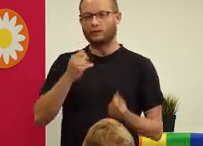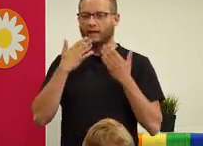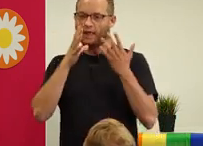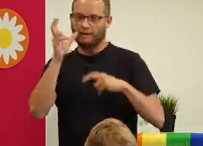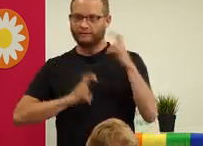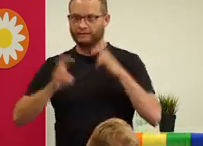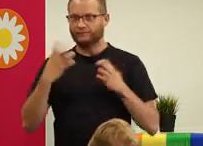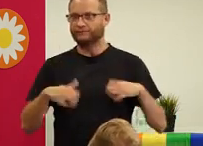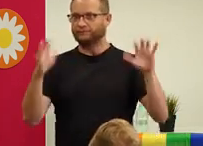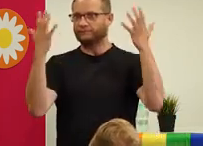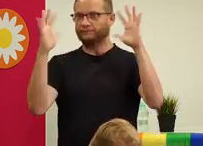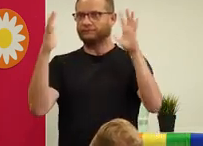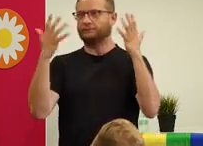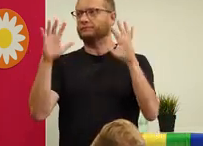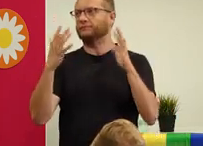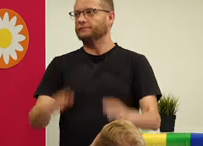aquí.